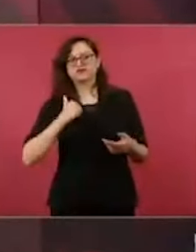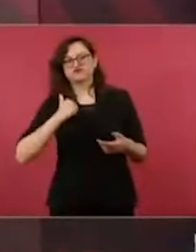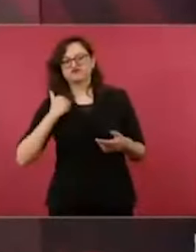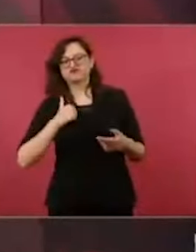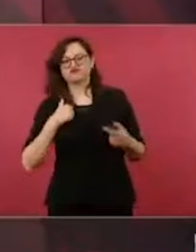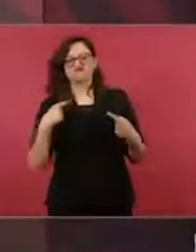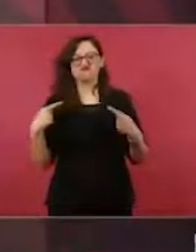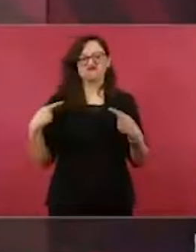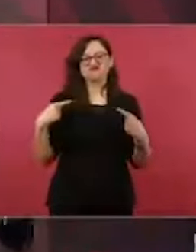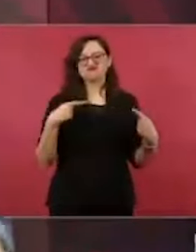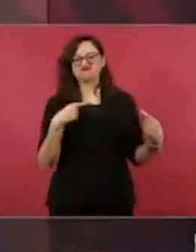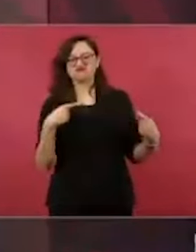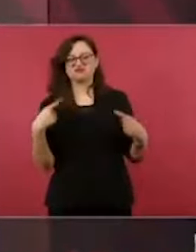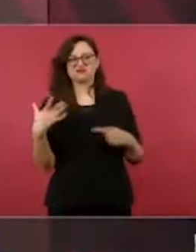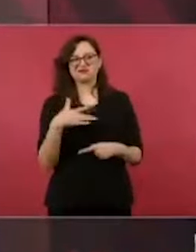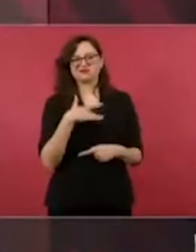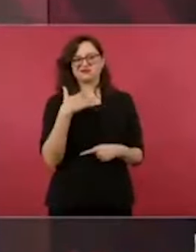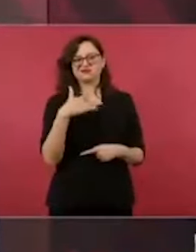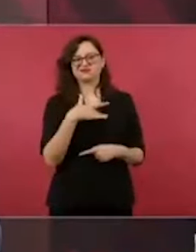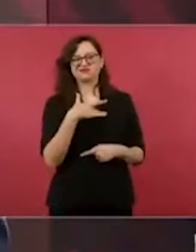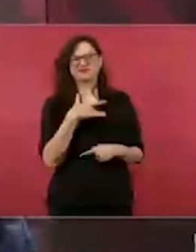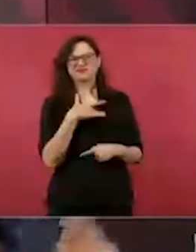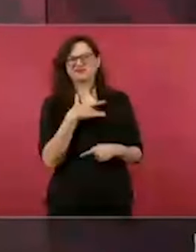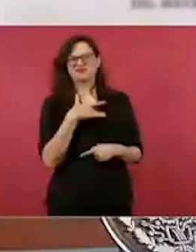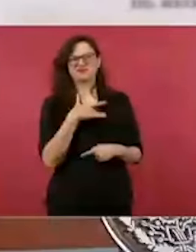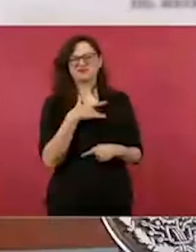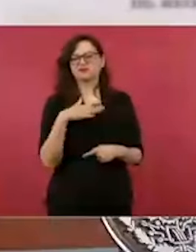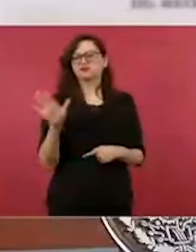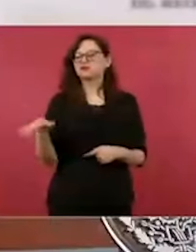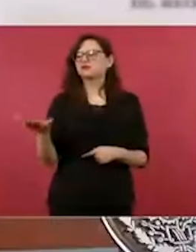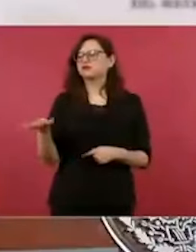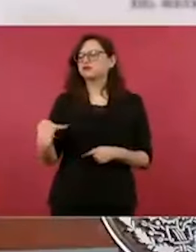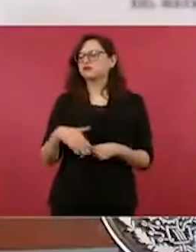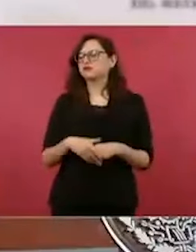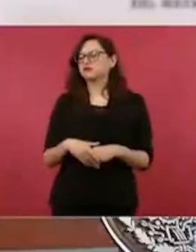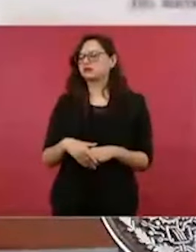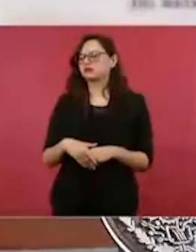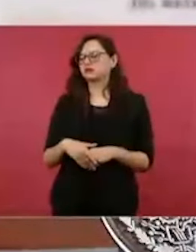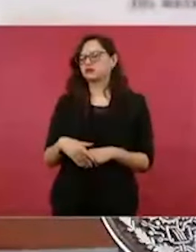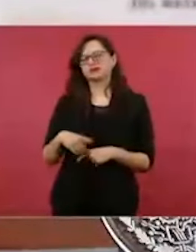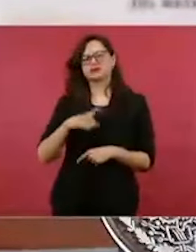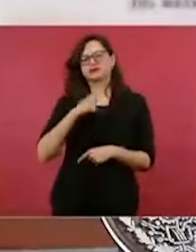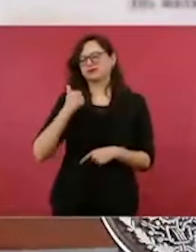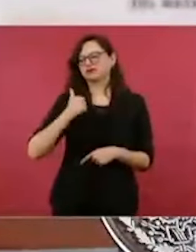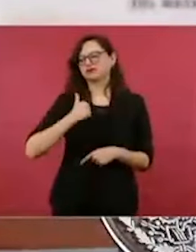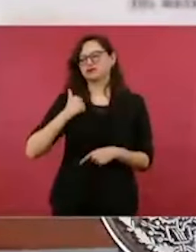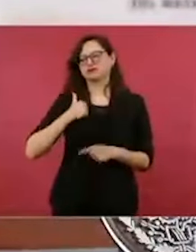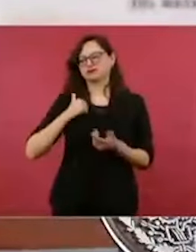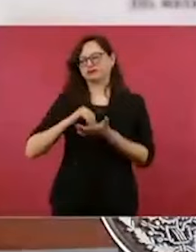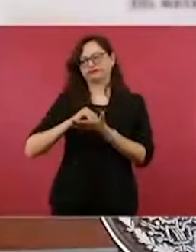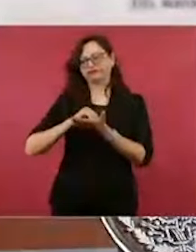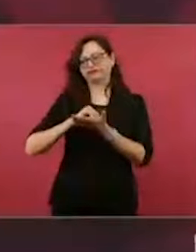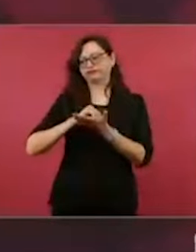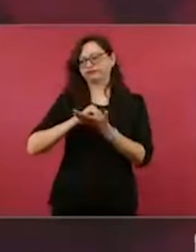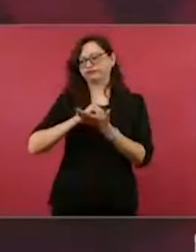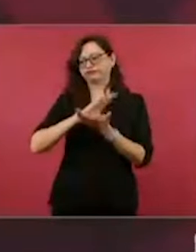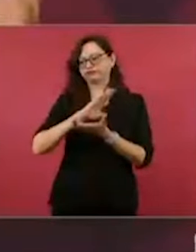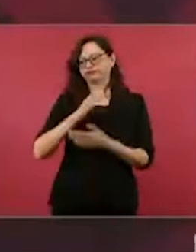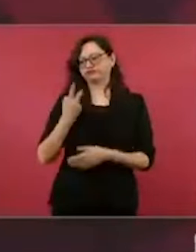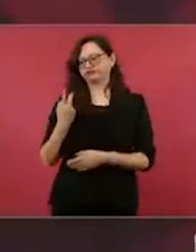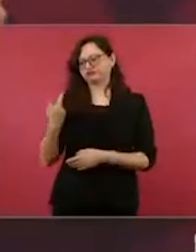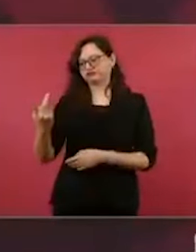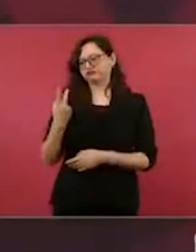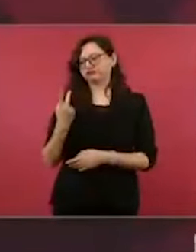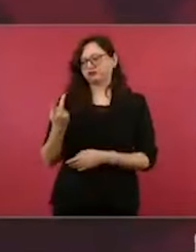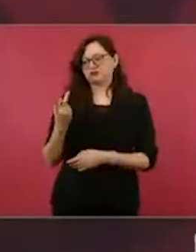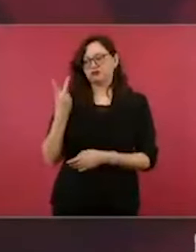no todos los afectados recibían los apoyos este gobierno Pues dialogó con los papás eh También se presentó una nueva denuncia dialogó con los